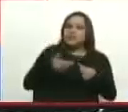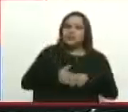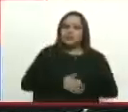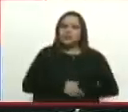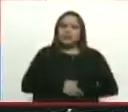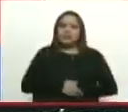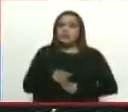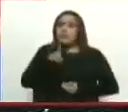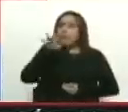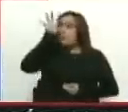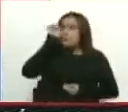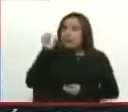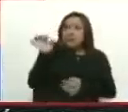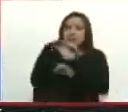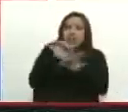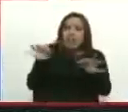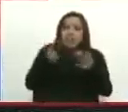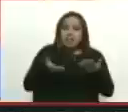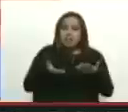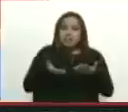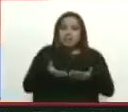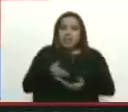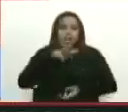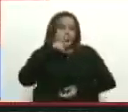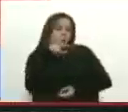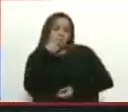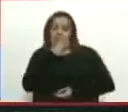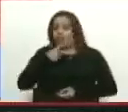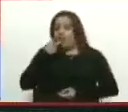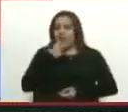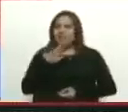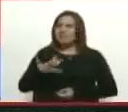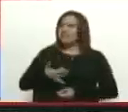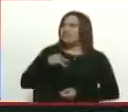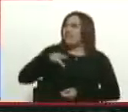No se les entiende, pero qué fue lo que quiso decir.